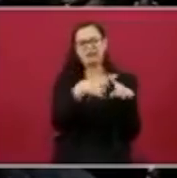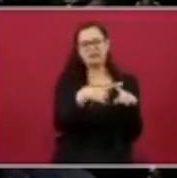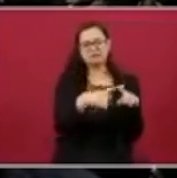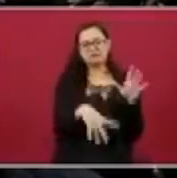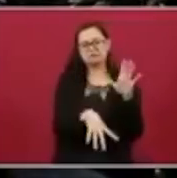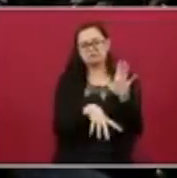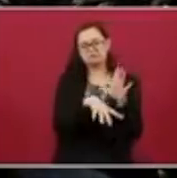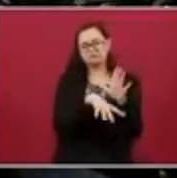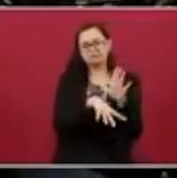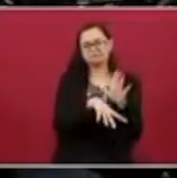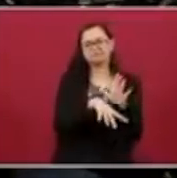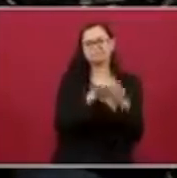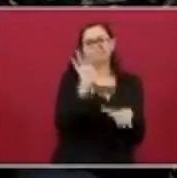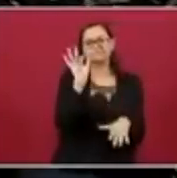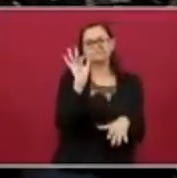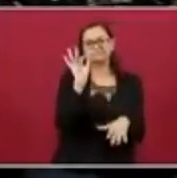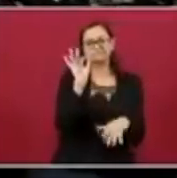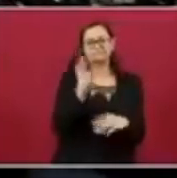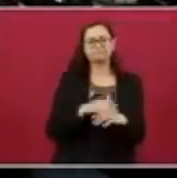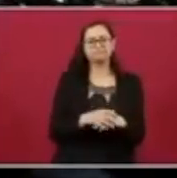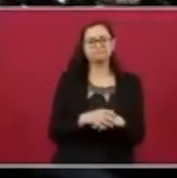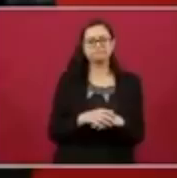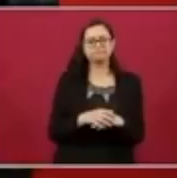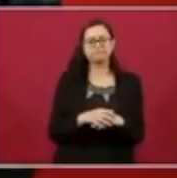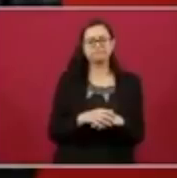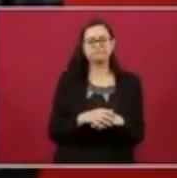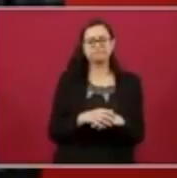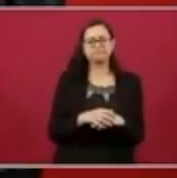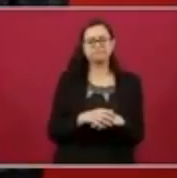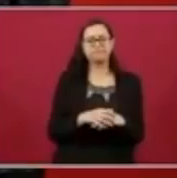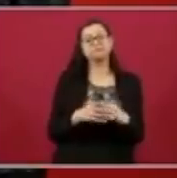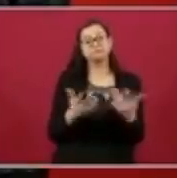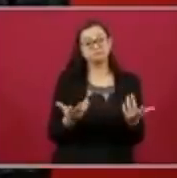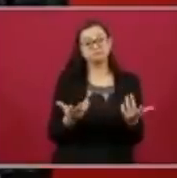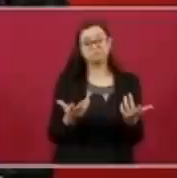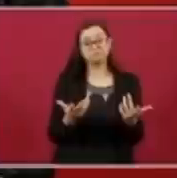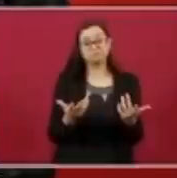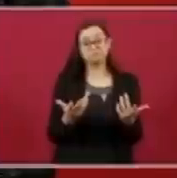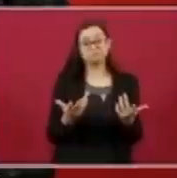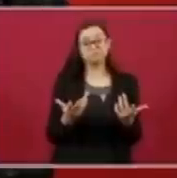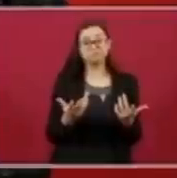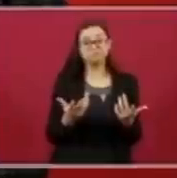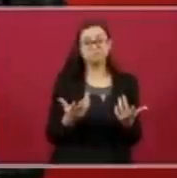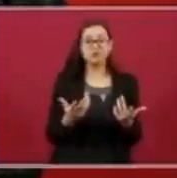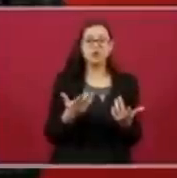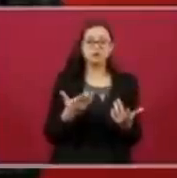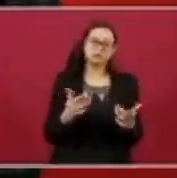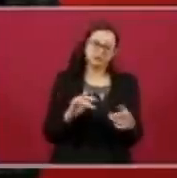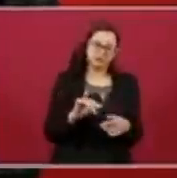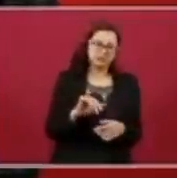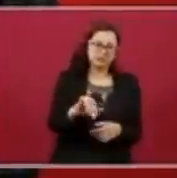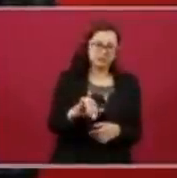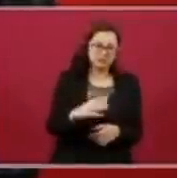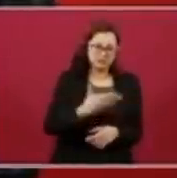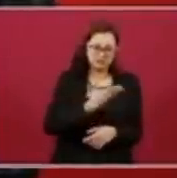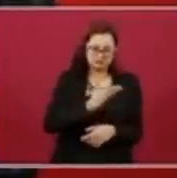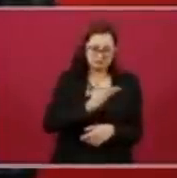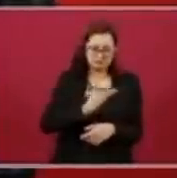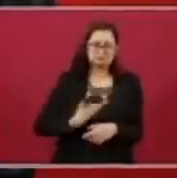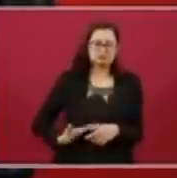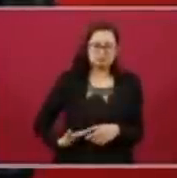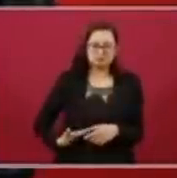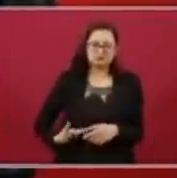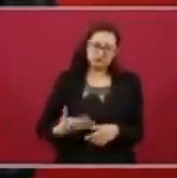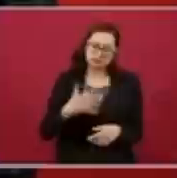con sí, es una decisión del presidente, pero yo voy a tomar en cuenta